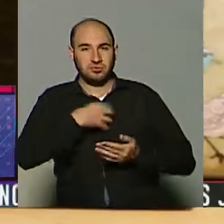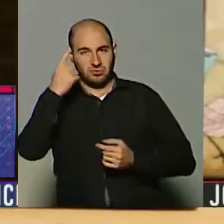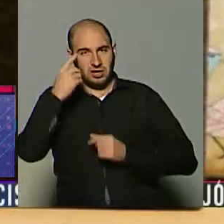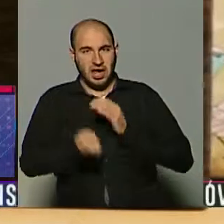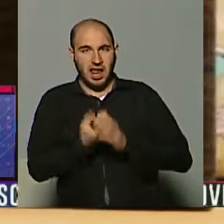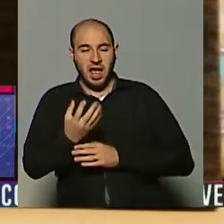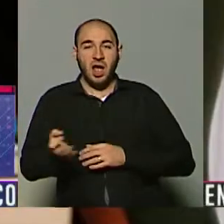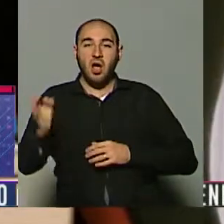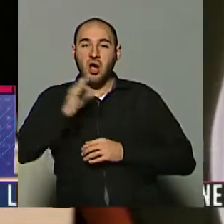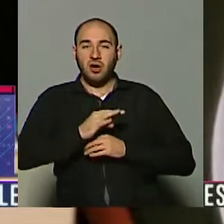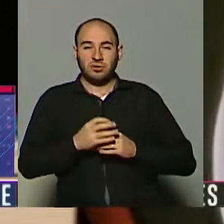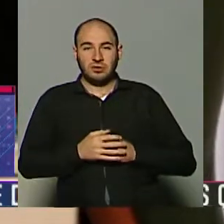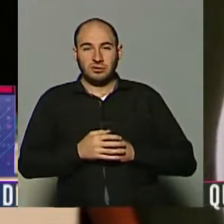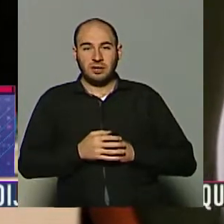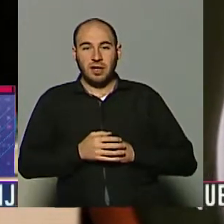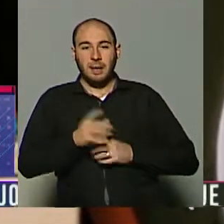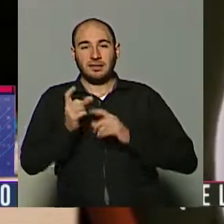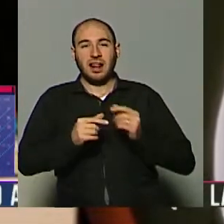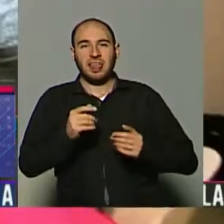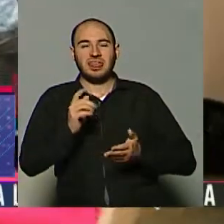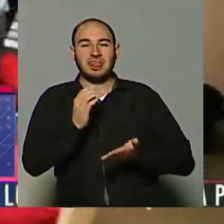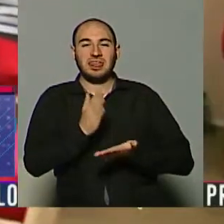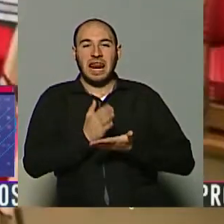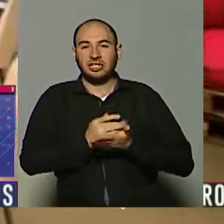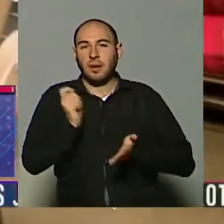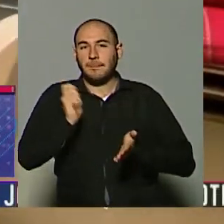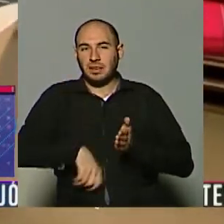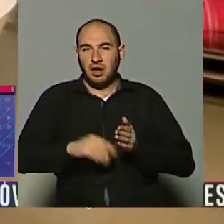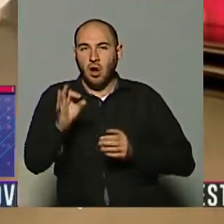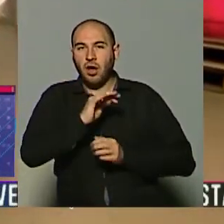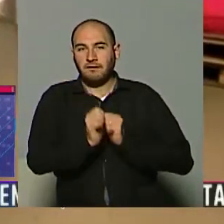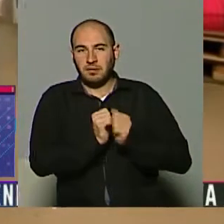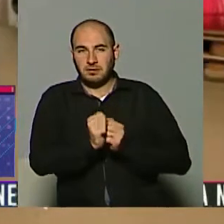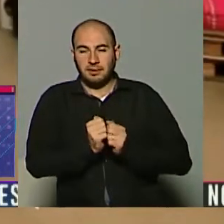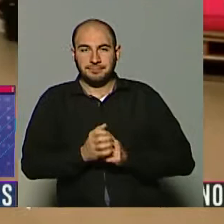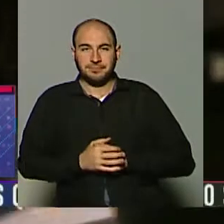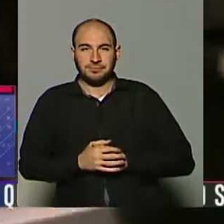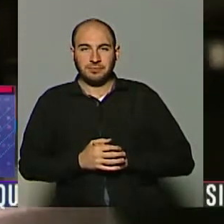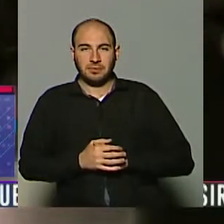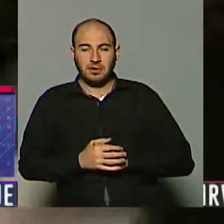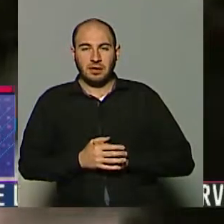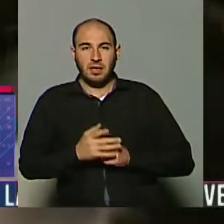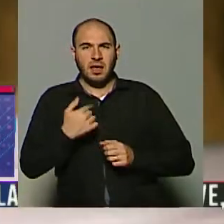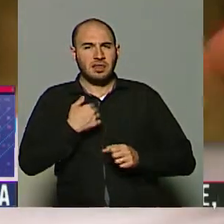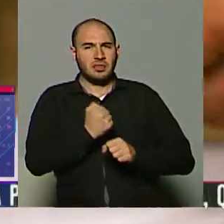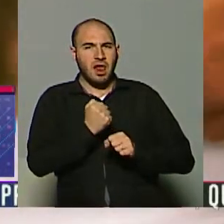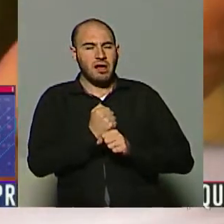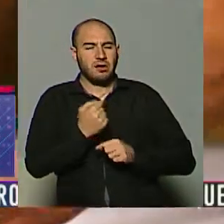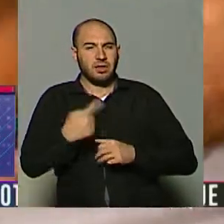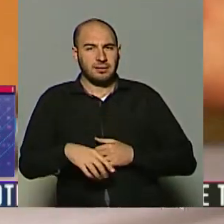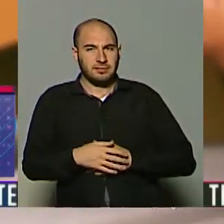y, o el mundo de los que sería derecho de patentes o derechos industriales. Un poco nuestra tarea siempre es tratar